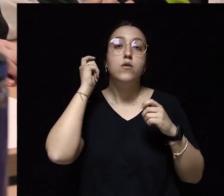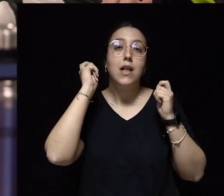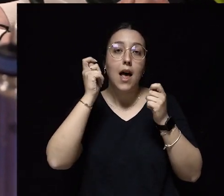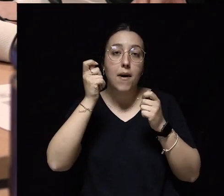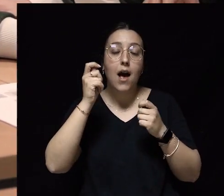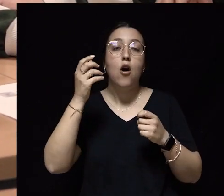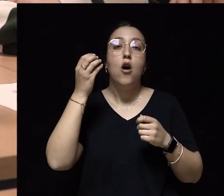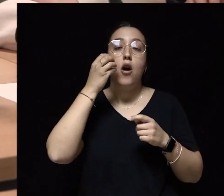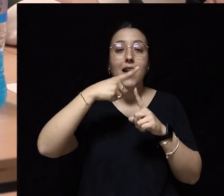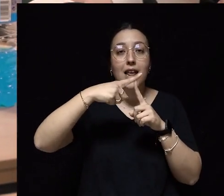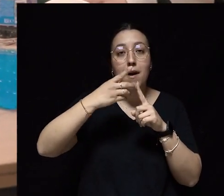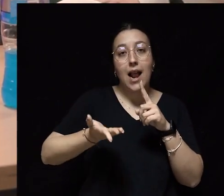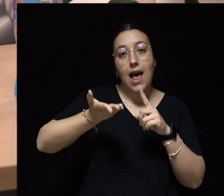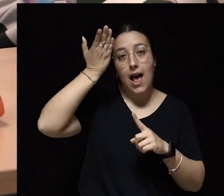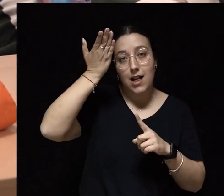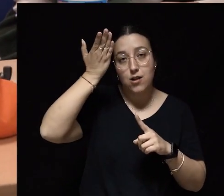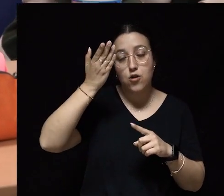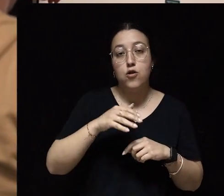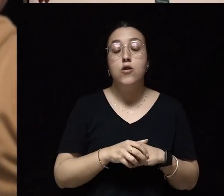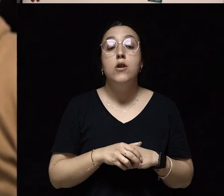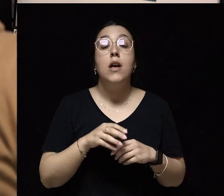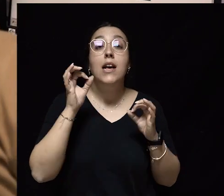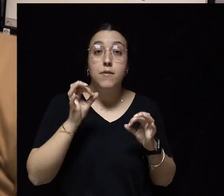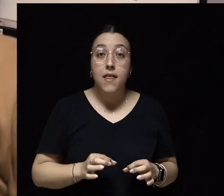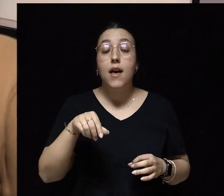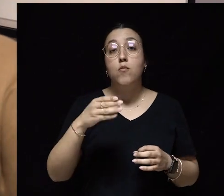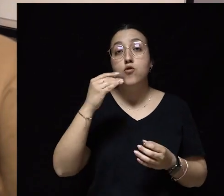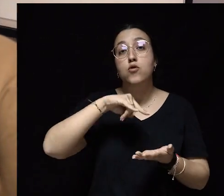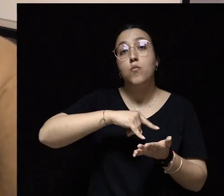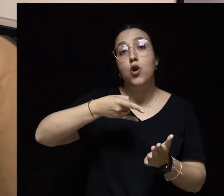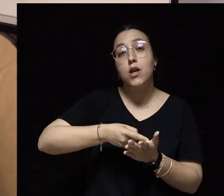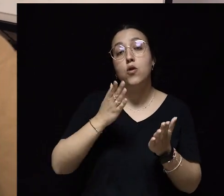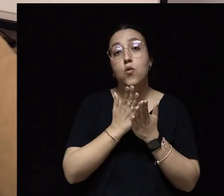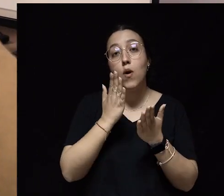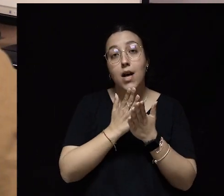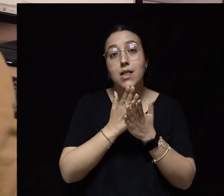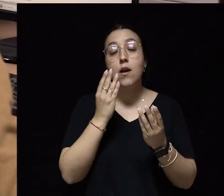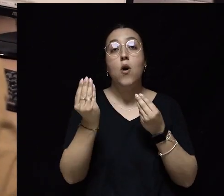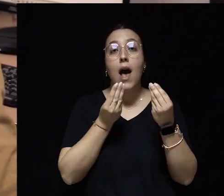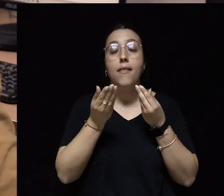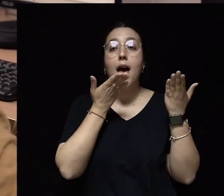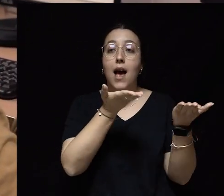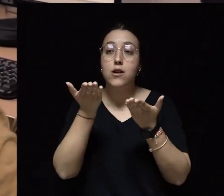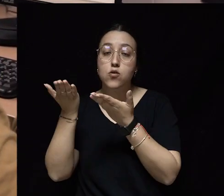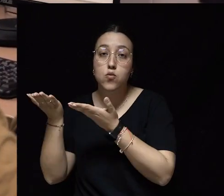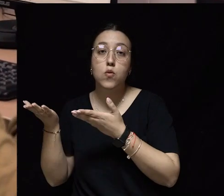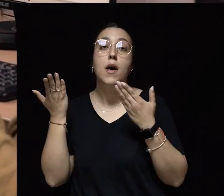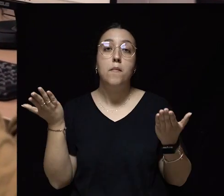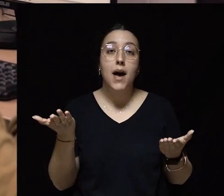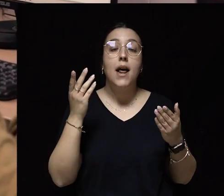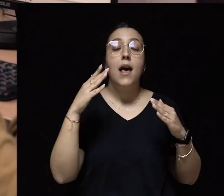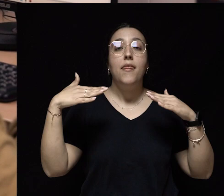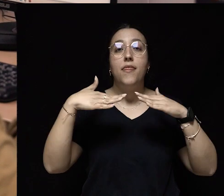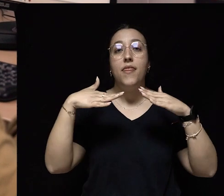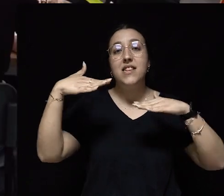para la infancia escolar gitana, a través de proyectos educativos de éxito, es sin duda paliar las desigualdades